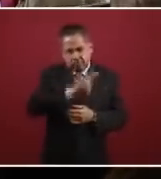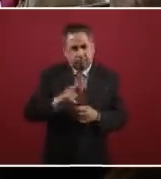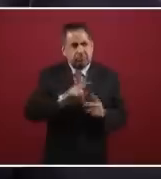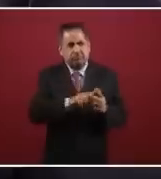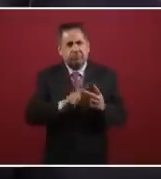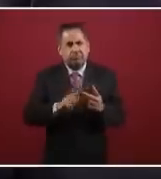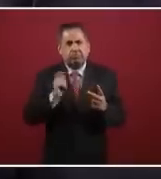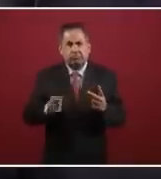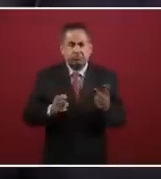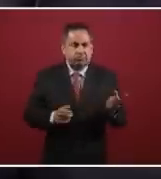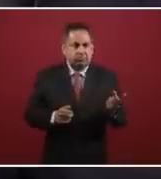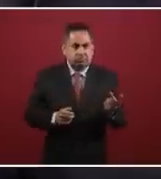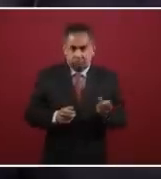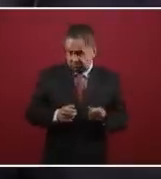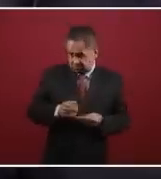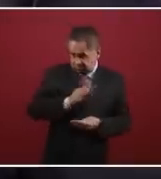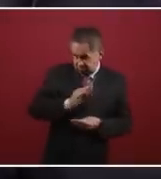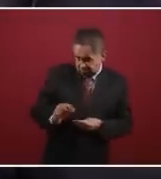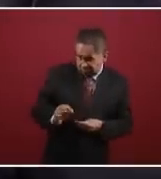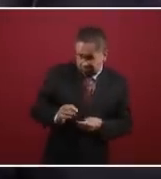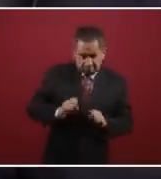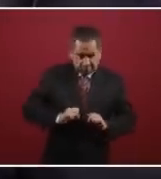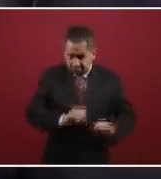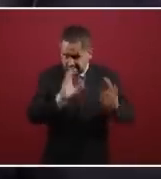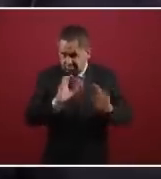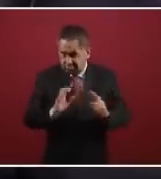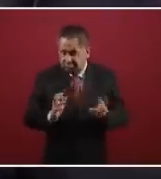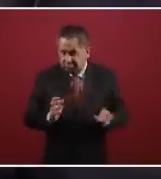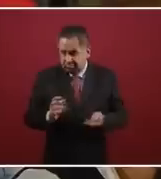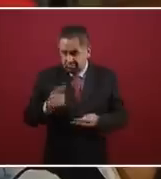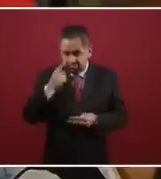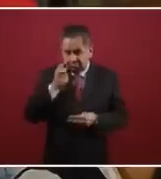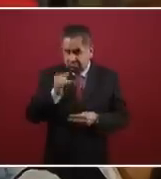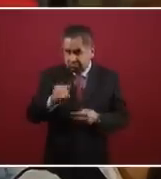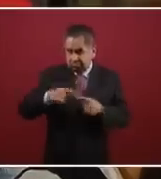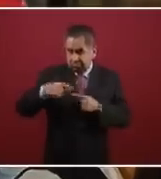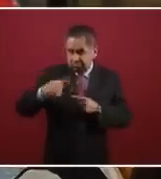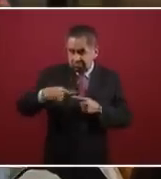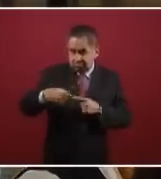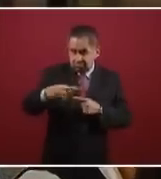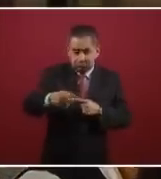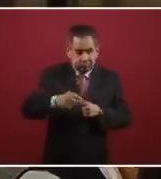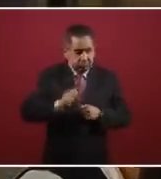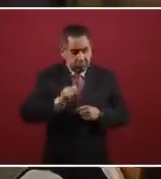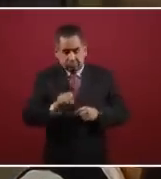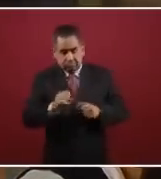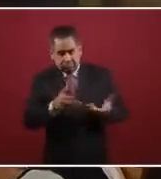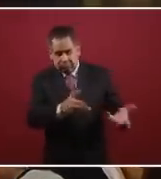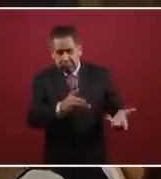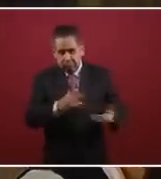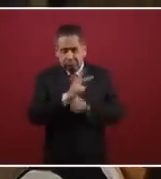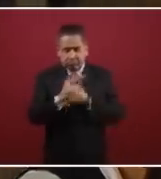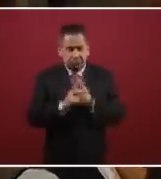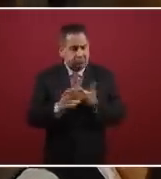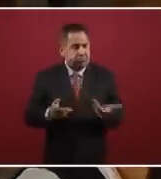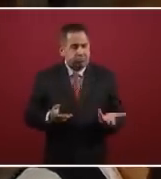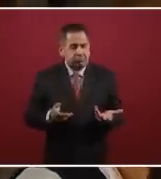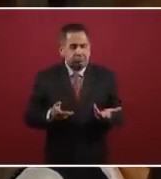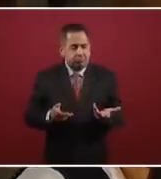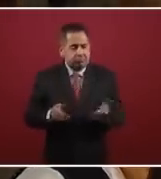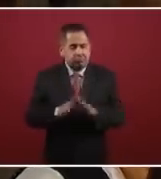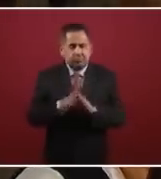parte, ¿es válido, es lo que vamos a estar viendo constantemente aquí en la capital del país, en